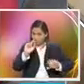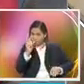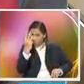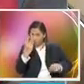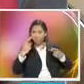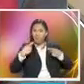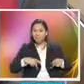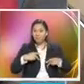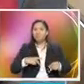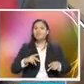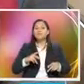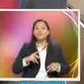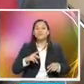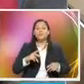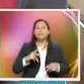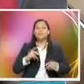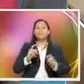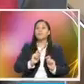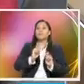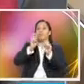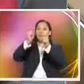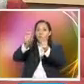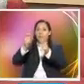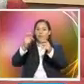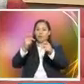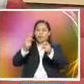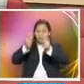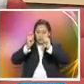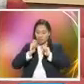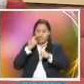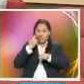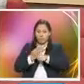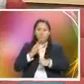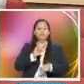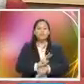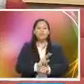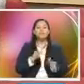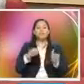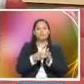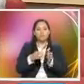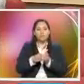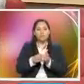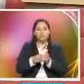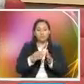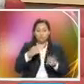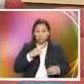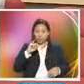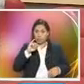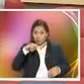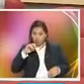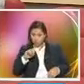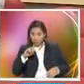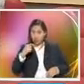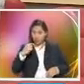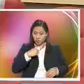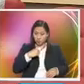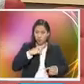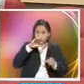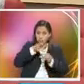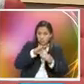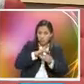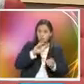88,823 personas van a fungir como funcionarios y funcionarias de casilla. Ellos no son funcionarios del INE, ni son funcionarios del Instituto Electoral